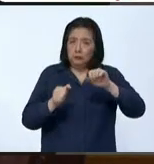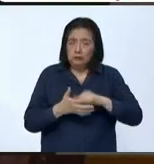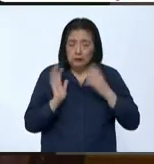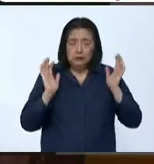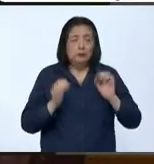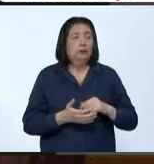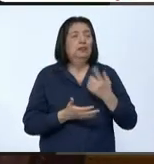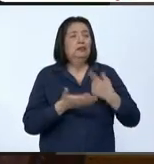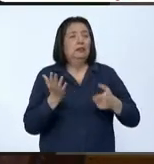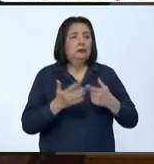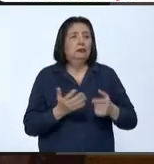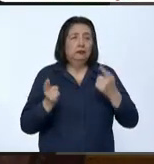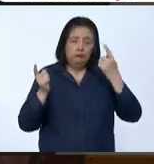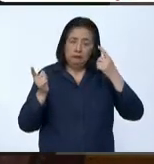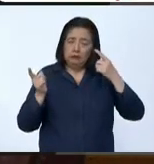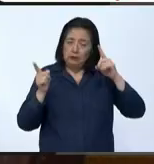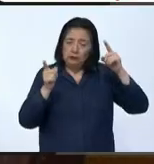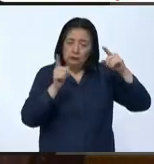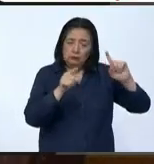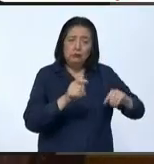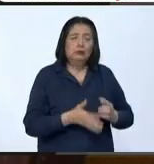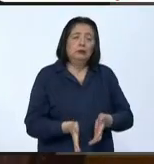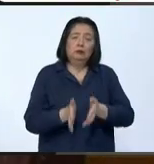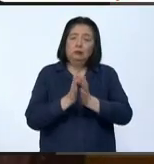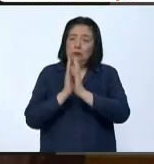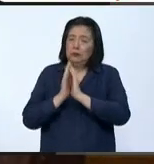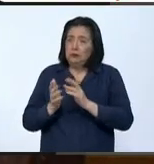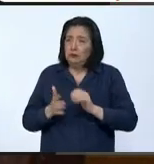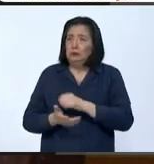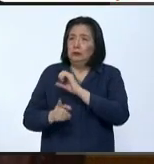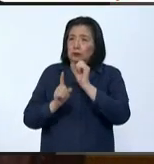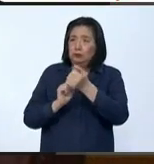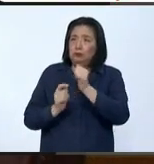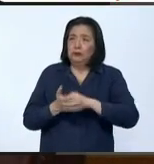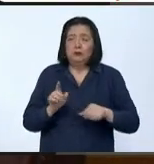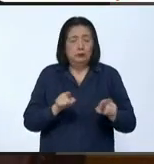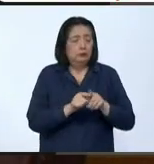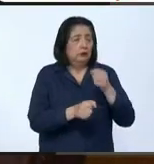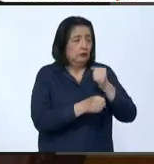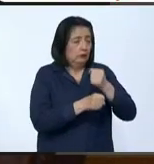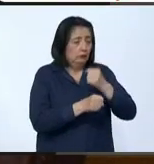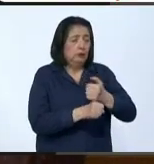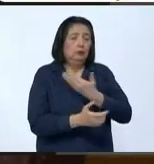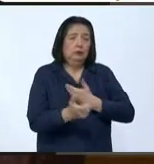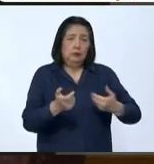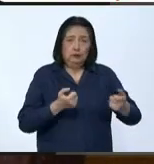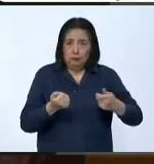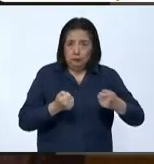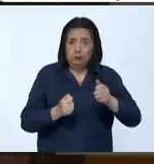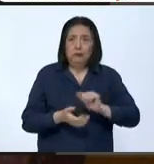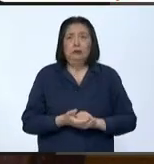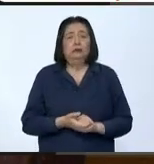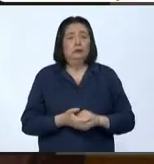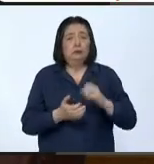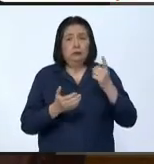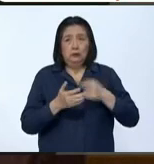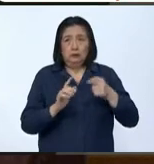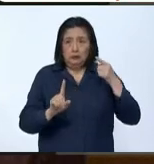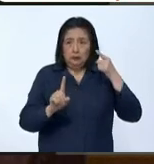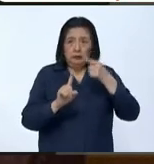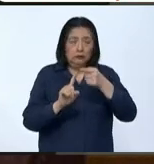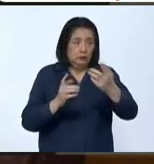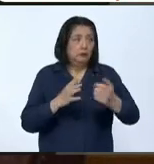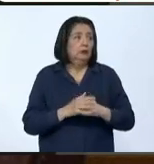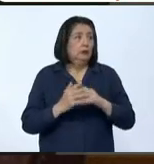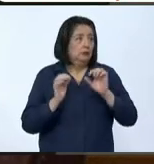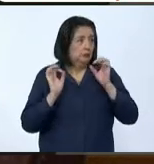encontrar confluencia entre las demandas sociales y las acciones del poder ejecutivo que aborden